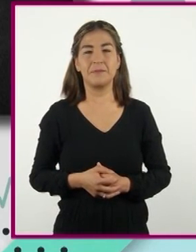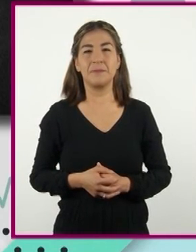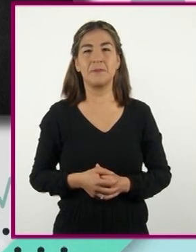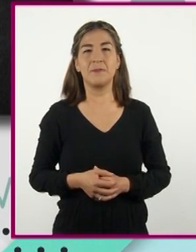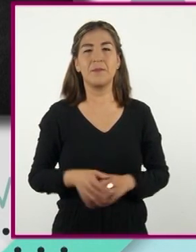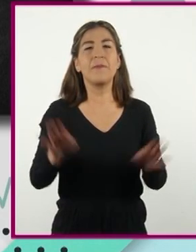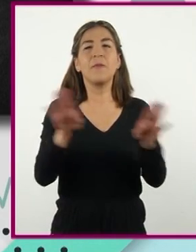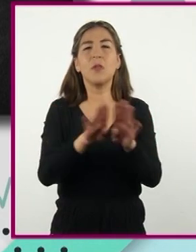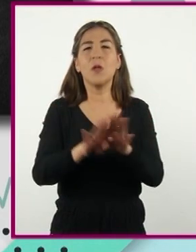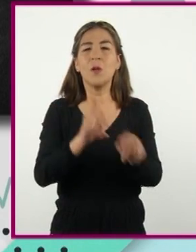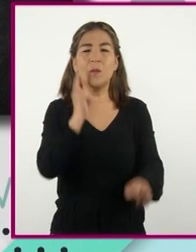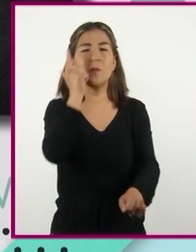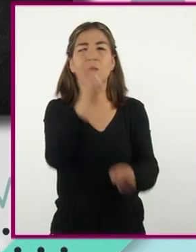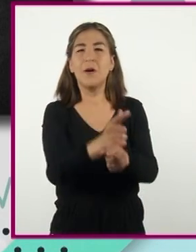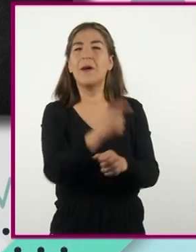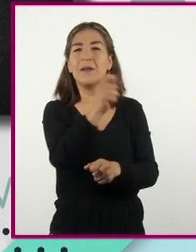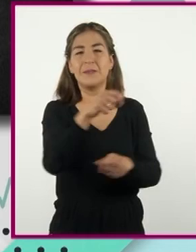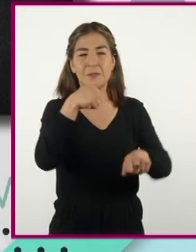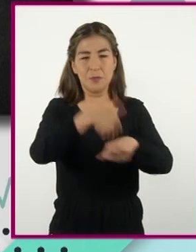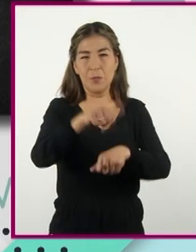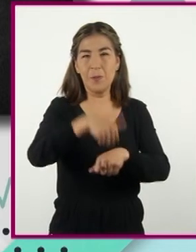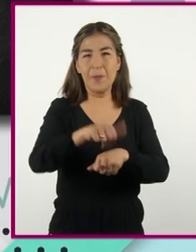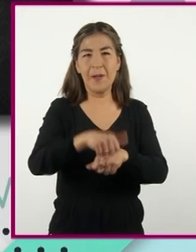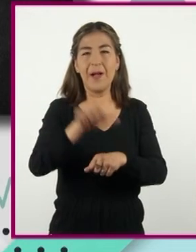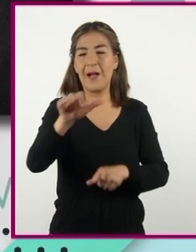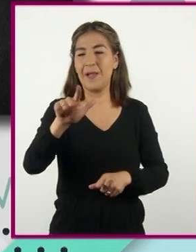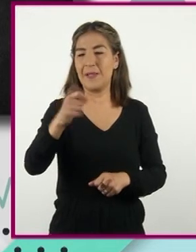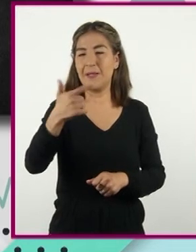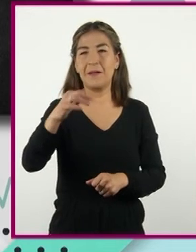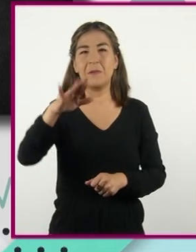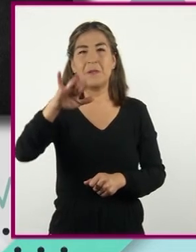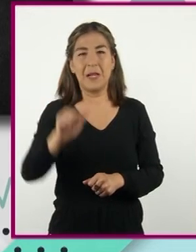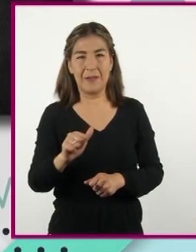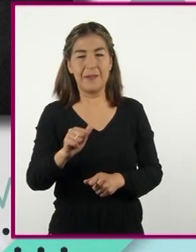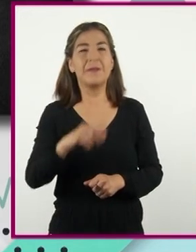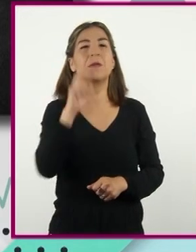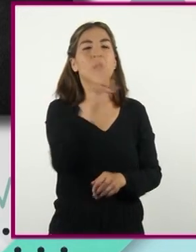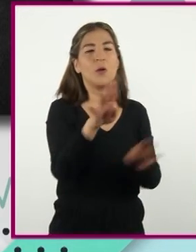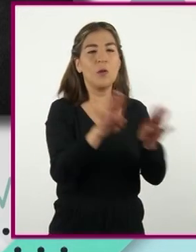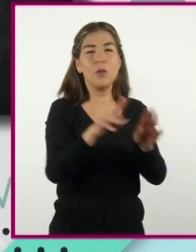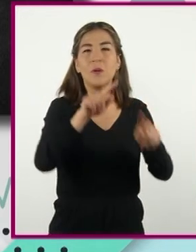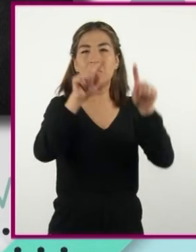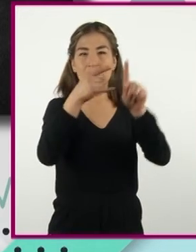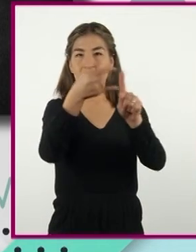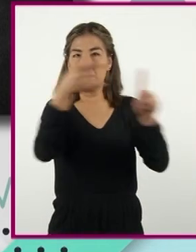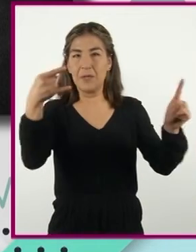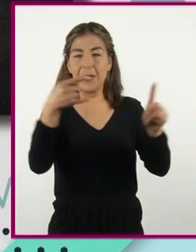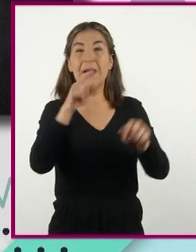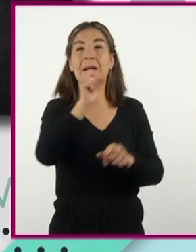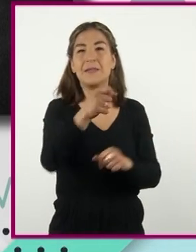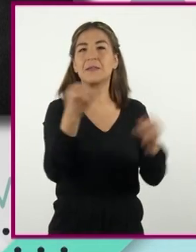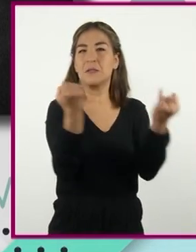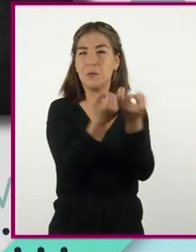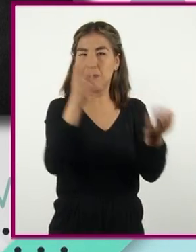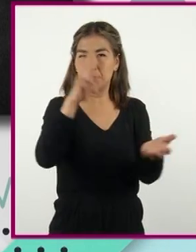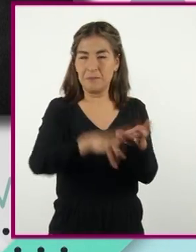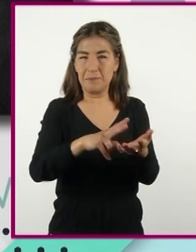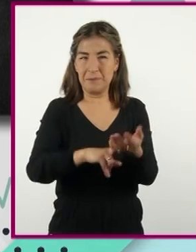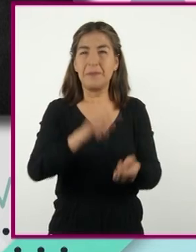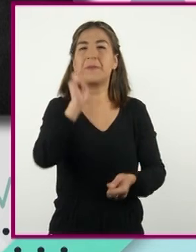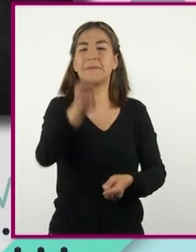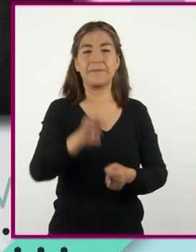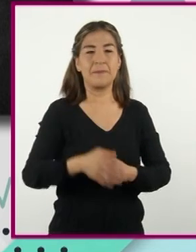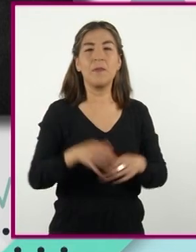Encontremos algunas expresiones algebraicas para expresar el perímetro del siguiente rectángulo y veamos que son equivalentes, es decir,